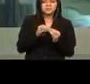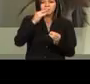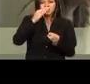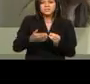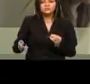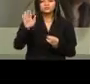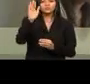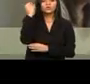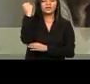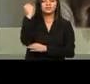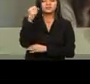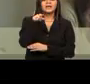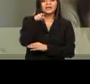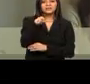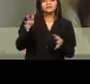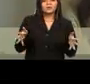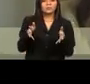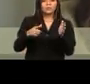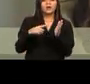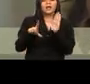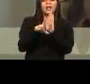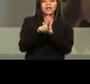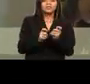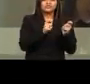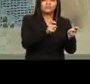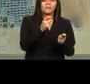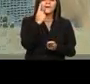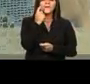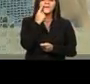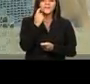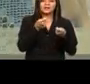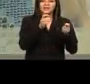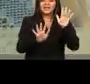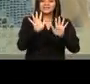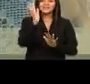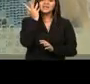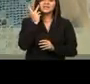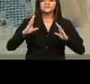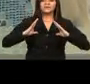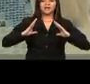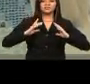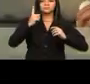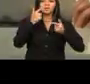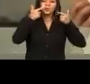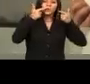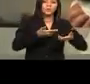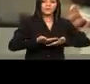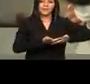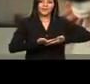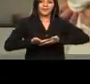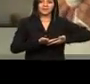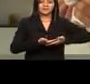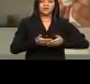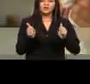de sus derechos. Es así que se aprobó la ley que concede al padre de familia hasta 15 días de licencia para que esté junto a su